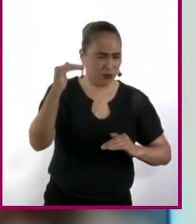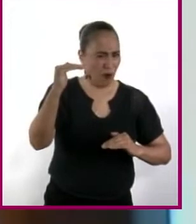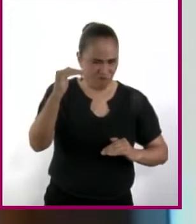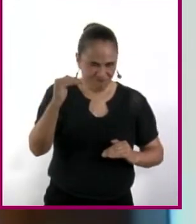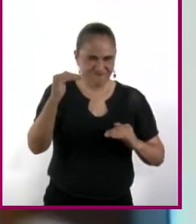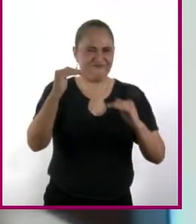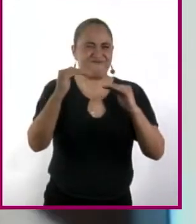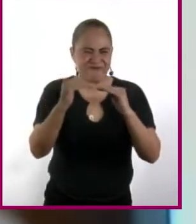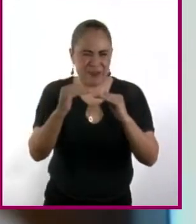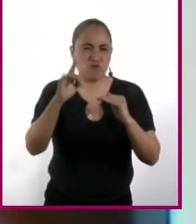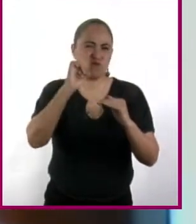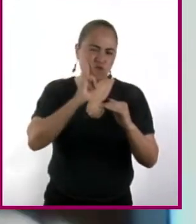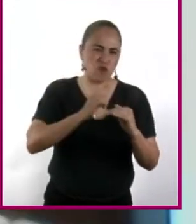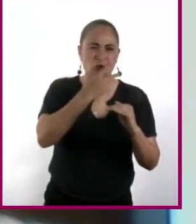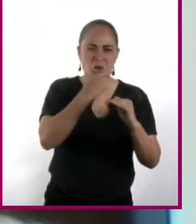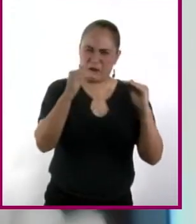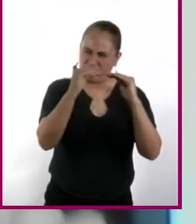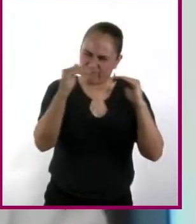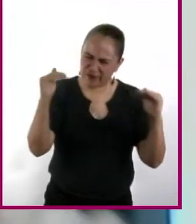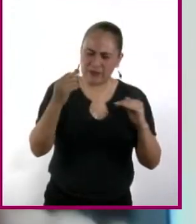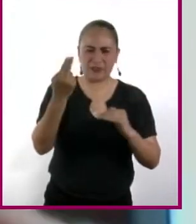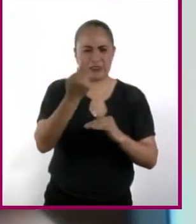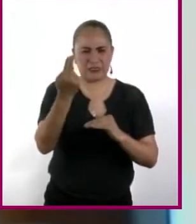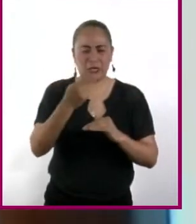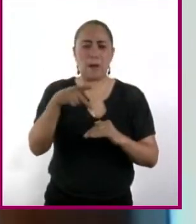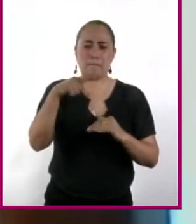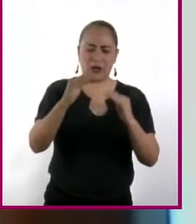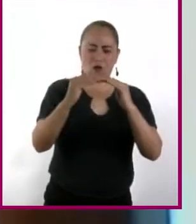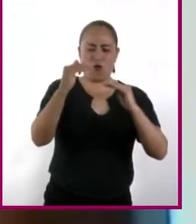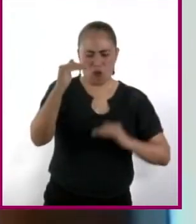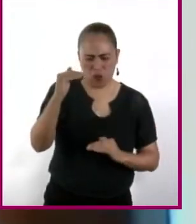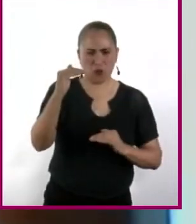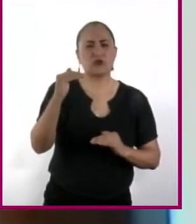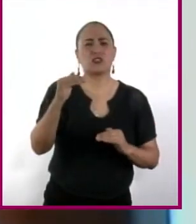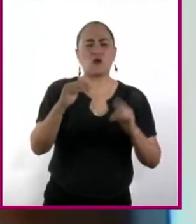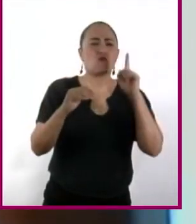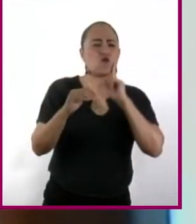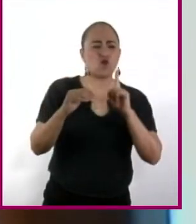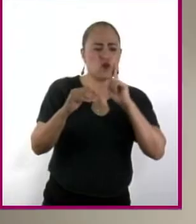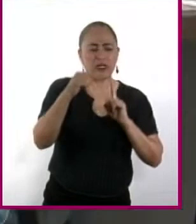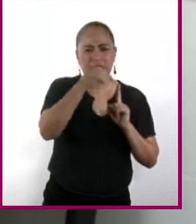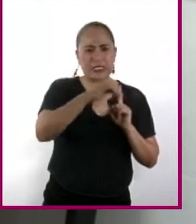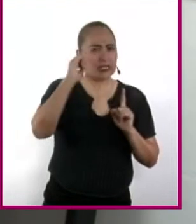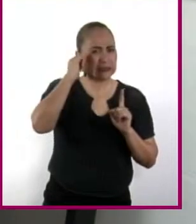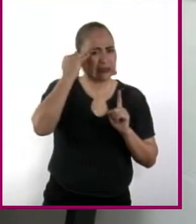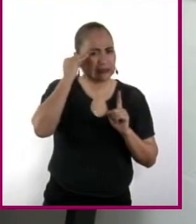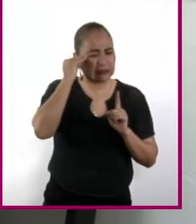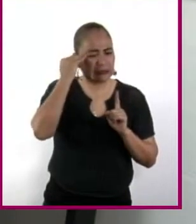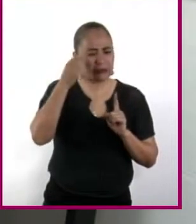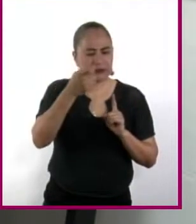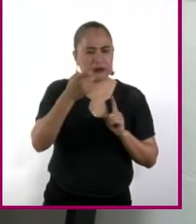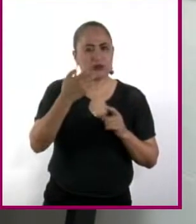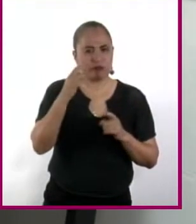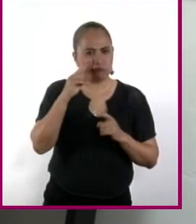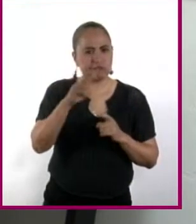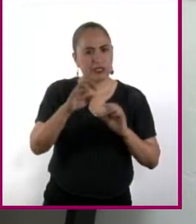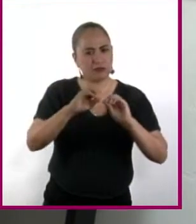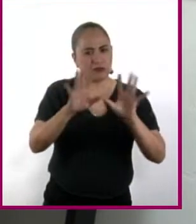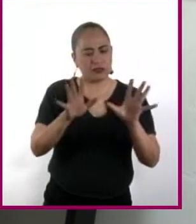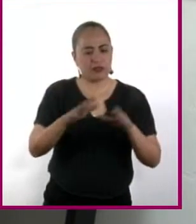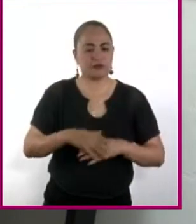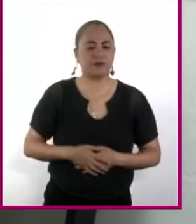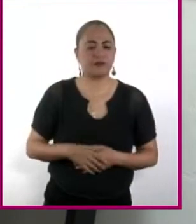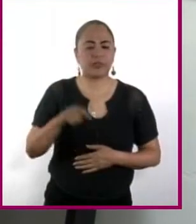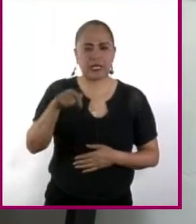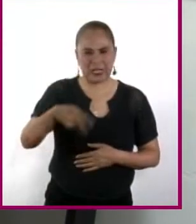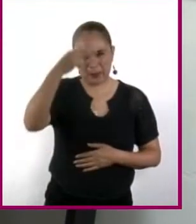se refleja en el mayor momento entre las mujeres indígenas monolingües. Aquí dice que en México desde mediados del